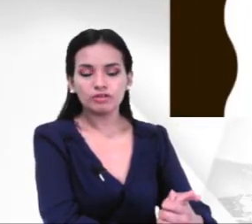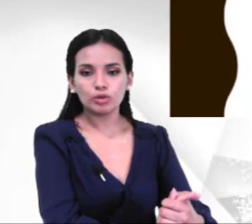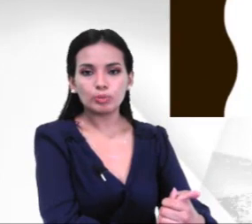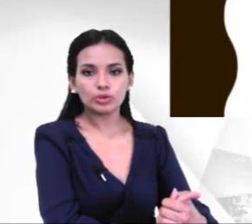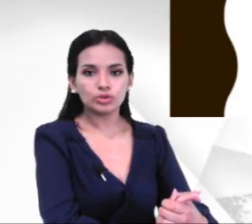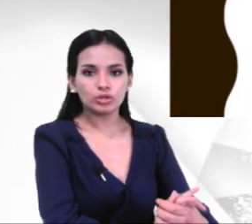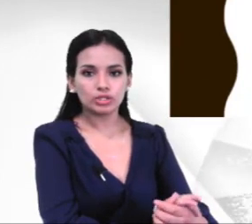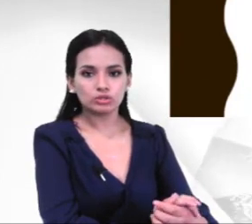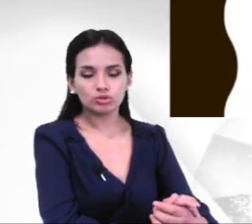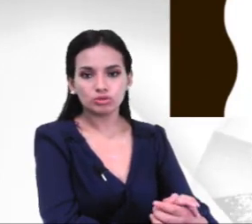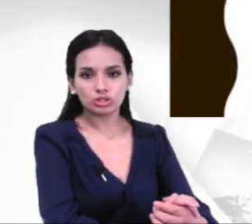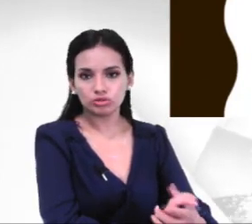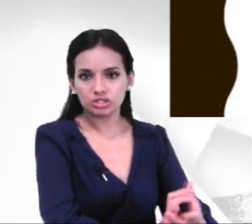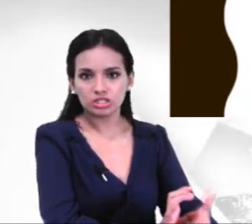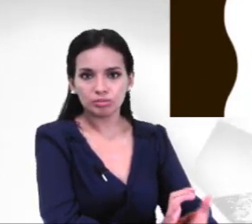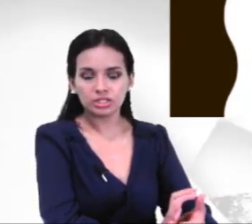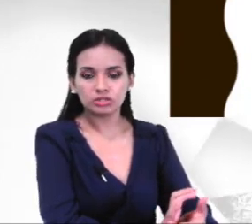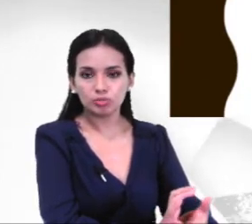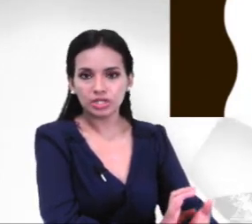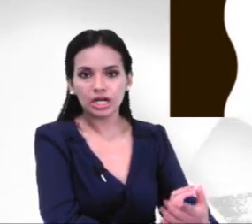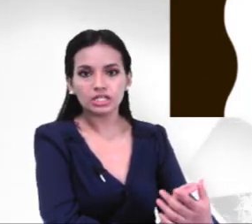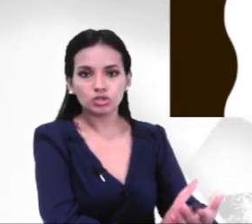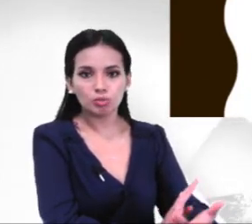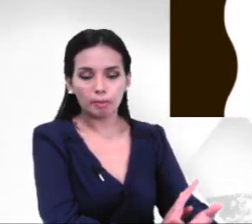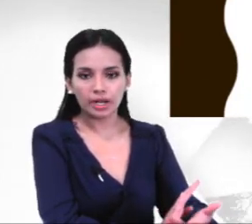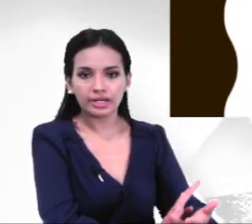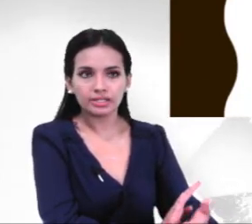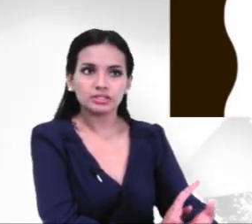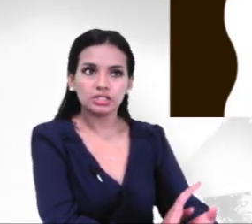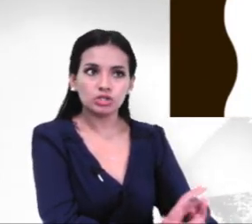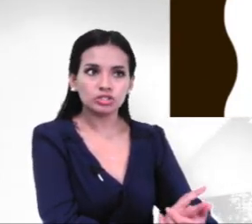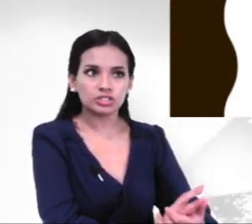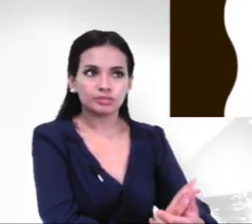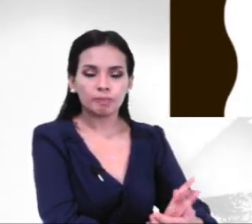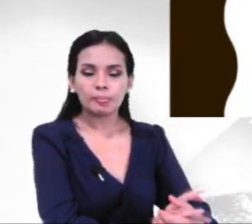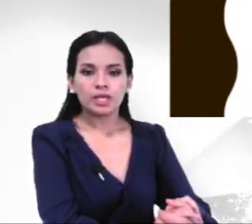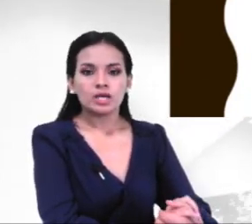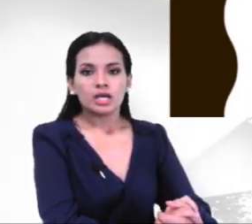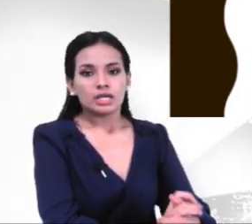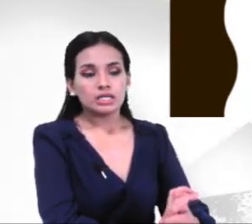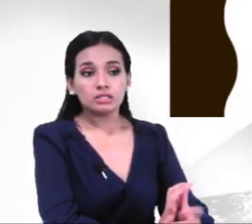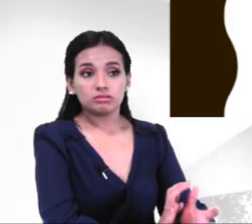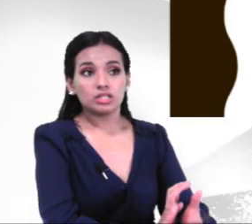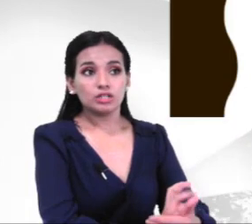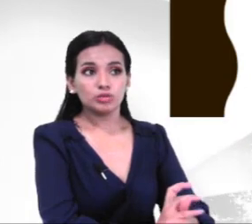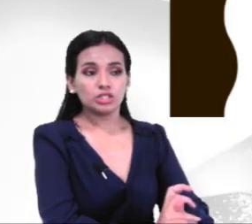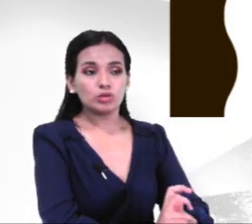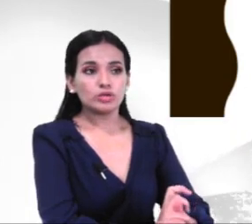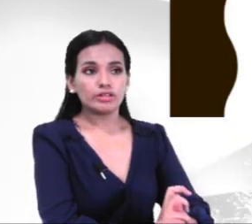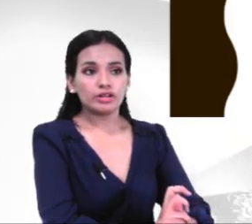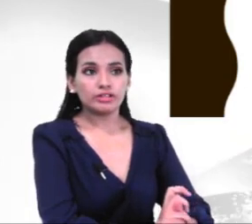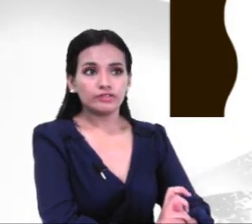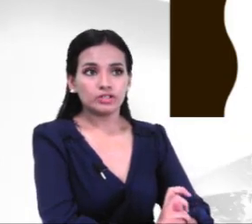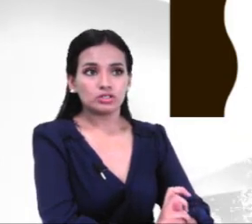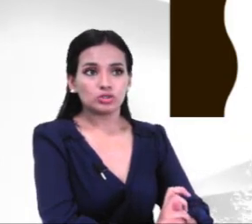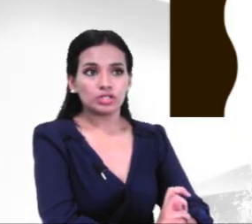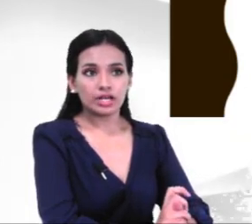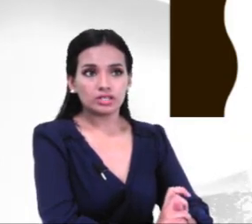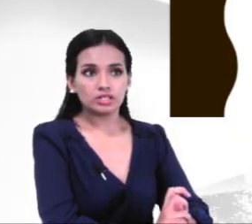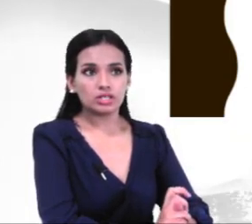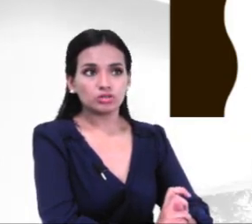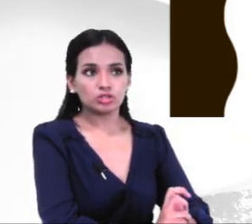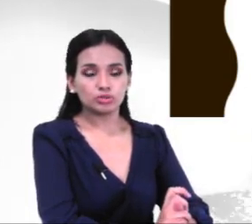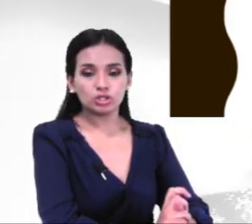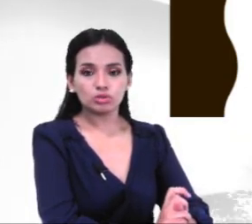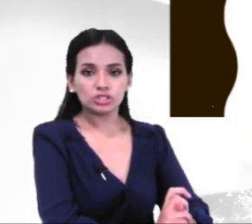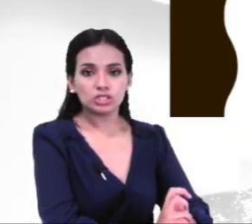podamos hablar un poco de lo que son los ecosistemas tropicales como playas y costas tenemos algunas de las definiciones